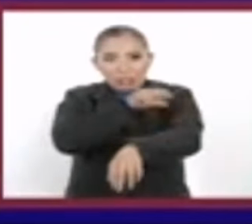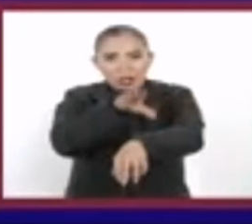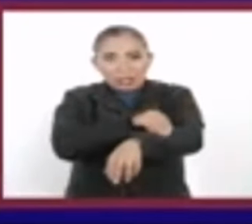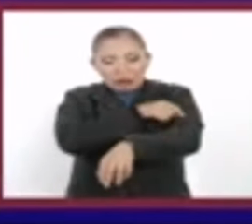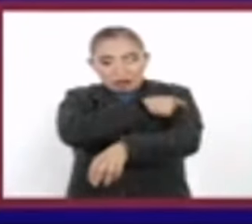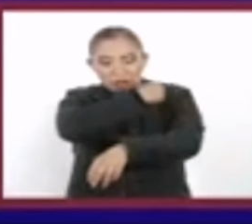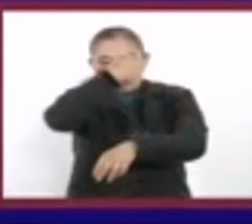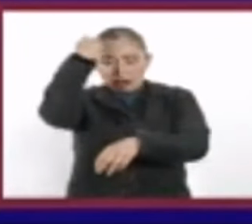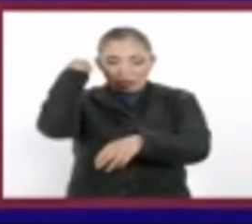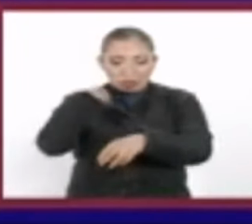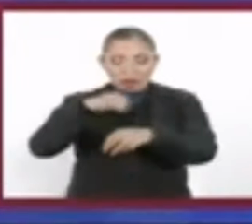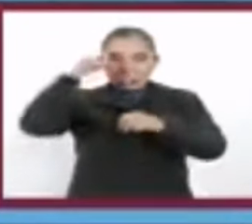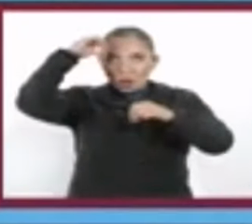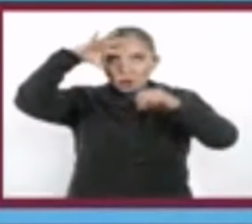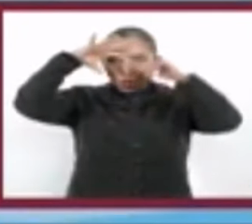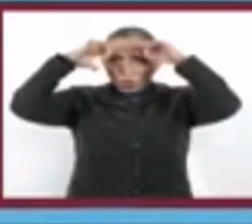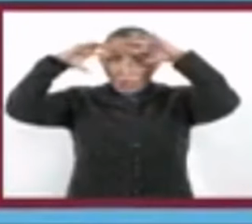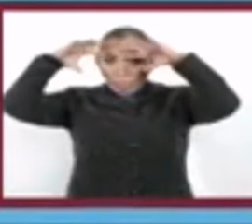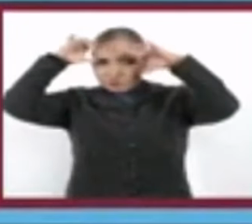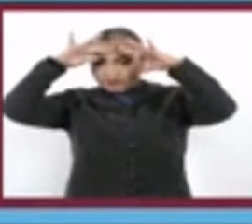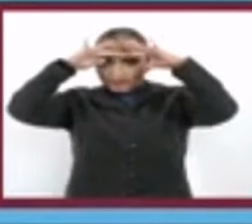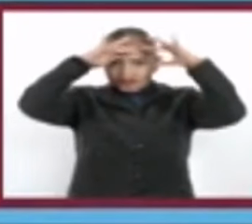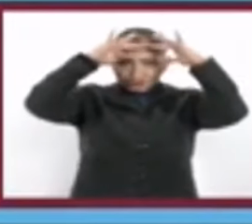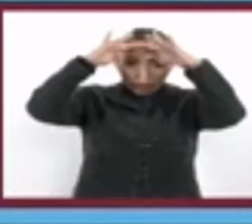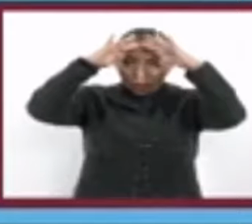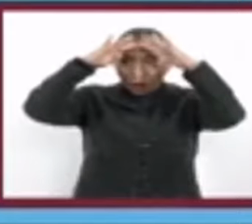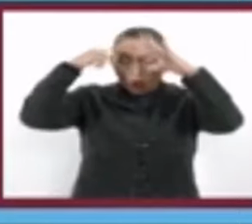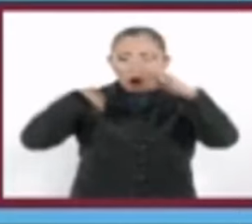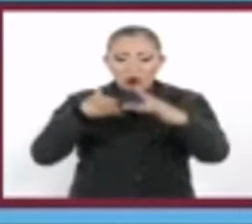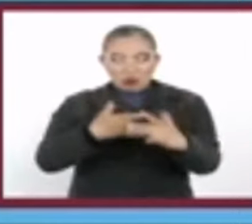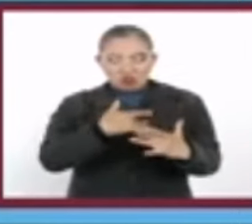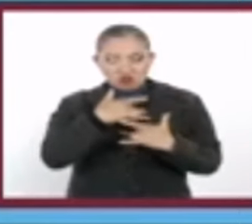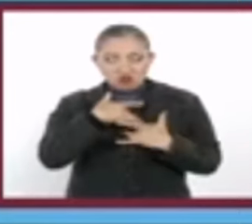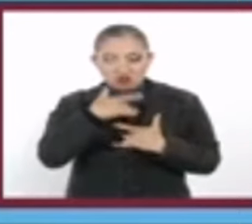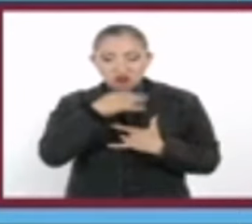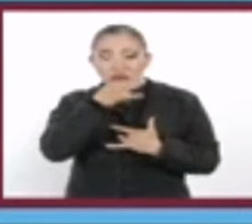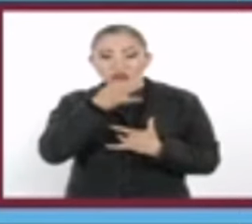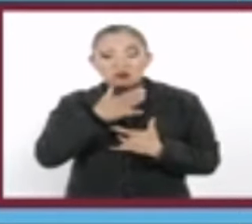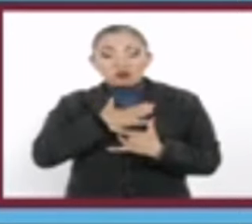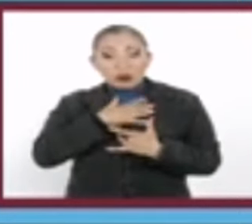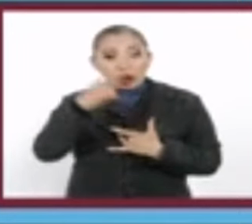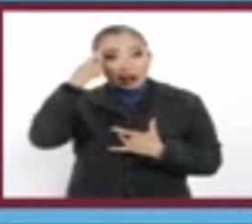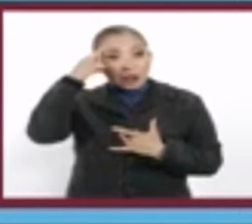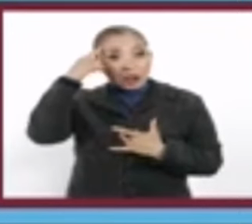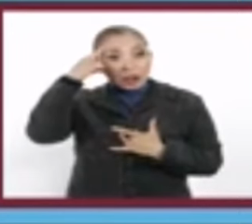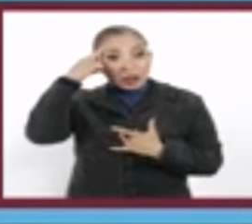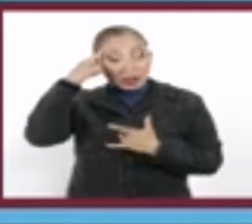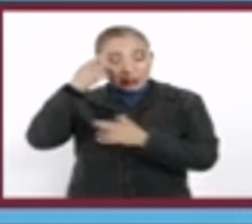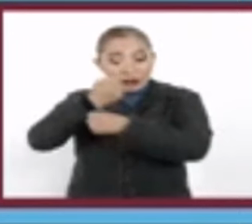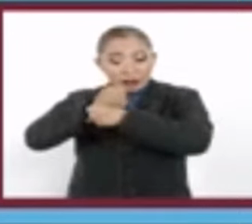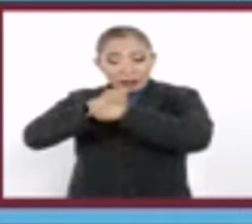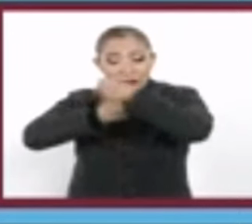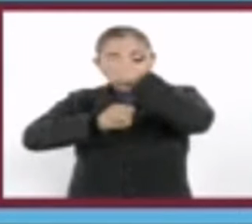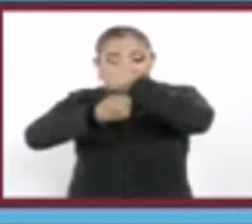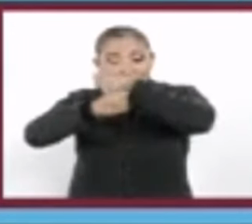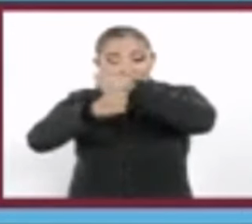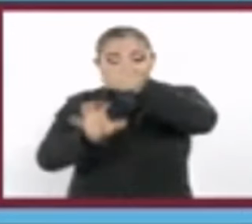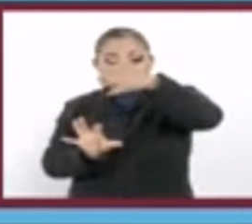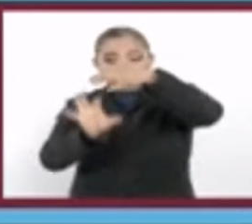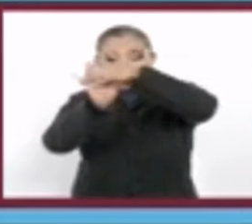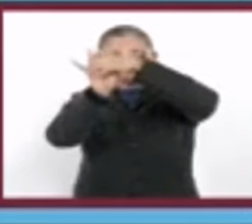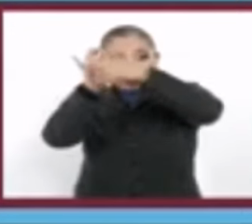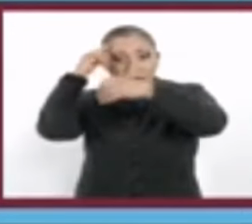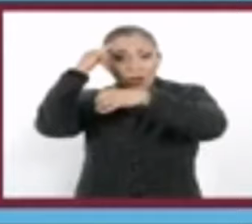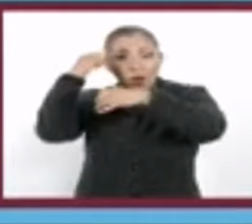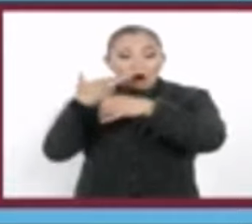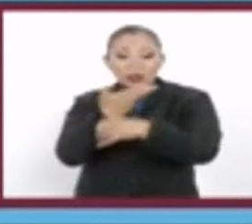nerviosos que viajan por las neuronas, o bien por los neurotransmisores que llevan información hasta la médula espinal, el